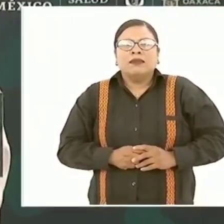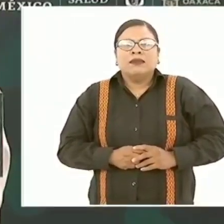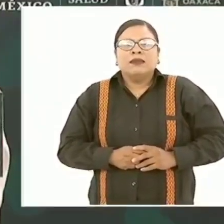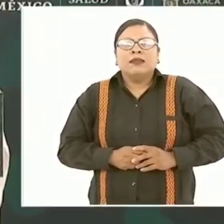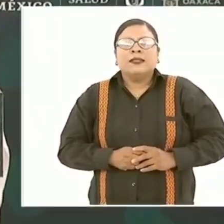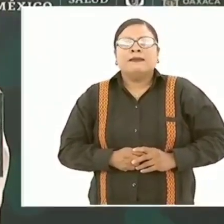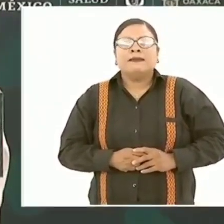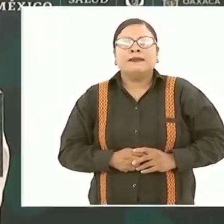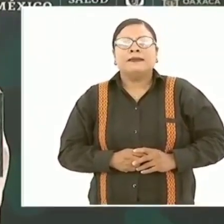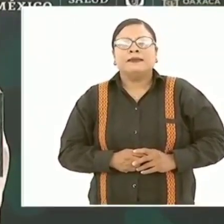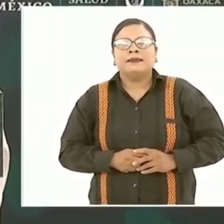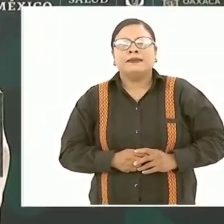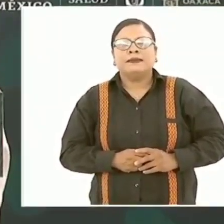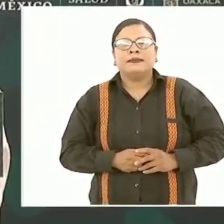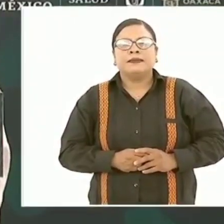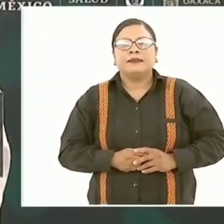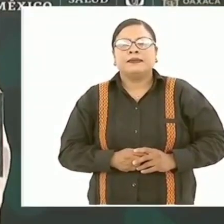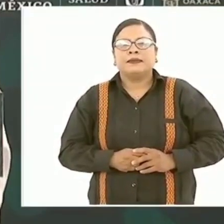Reciben